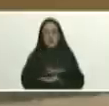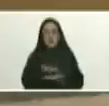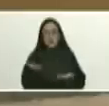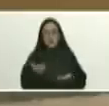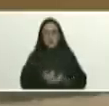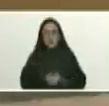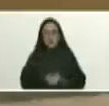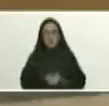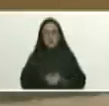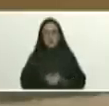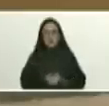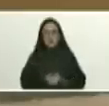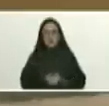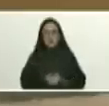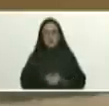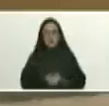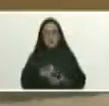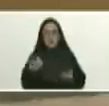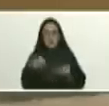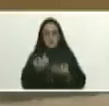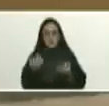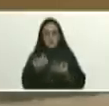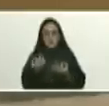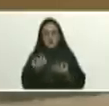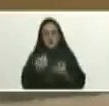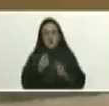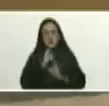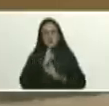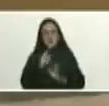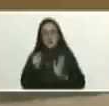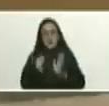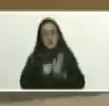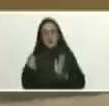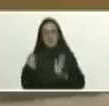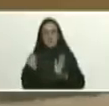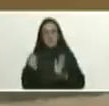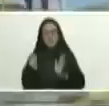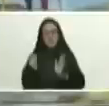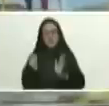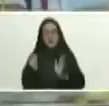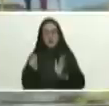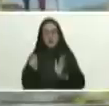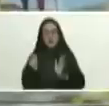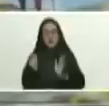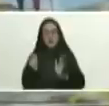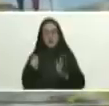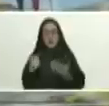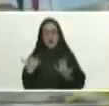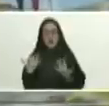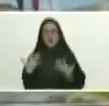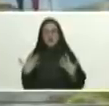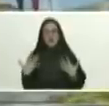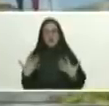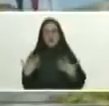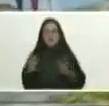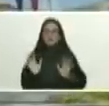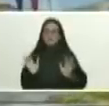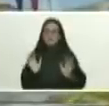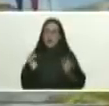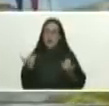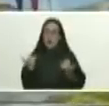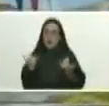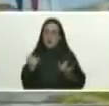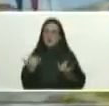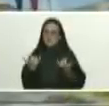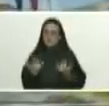bueno, de verdad, respuesta rápida, inmediata, en un momento nos desesperamos, pero aquí estamos,